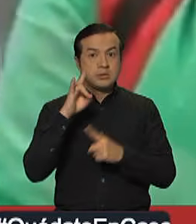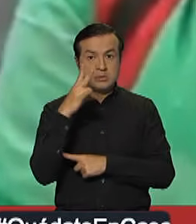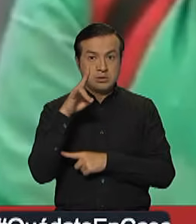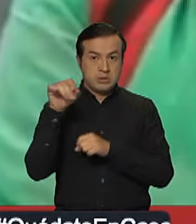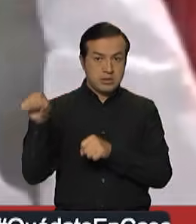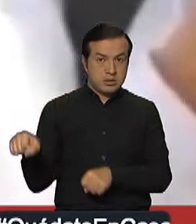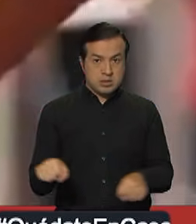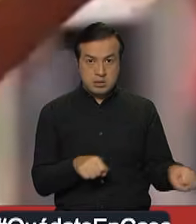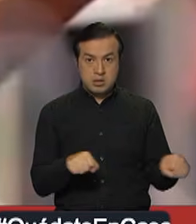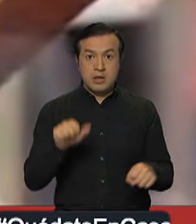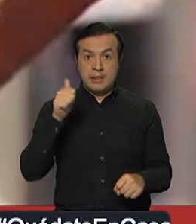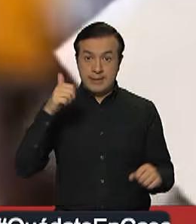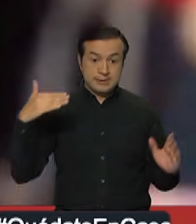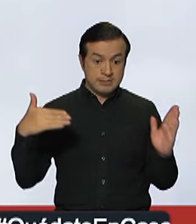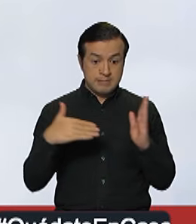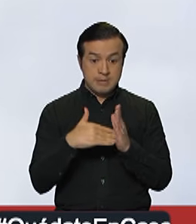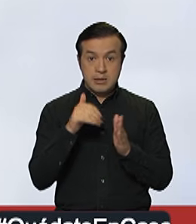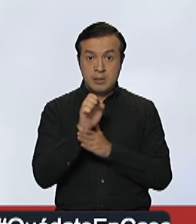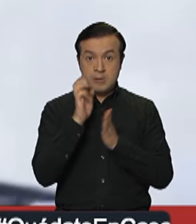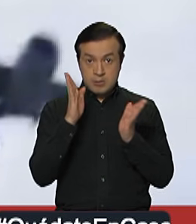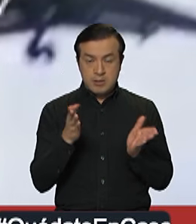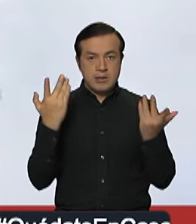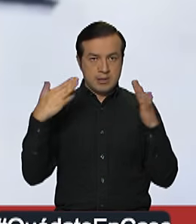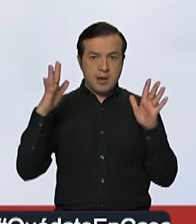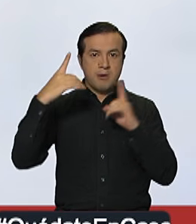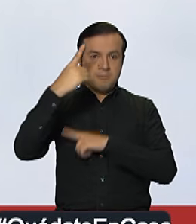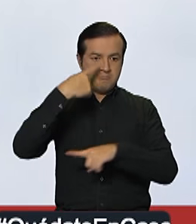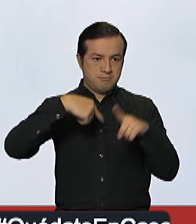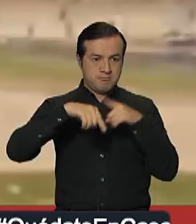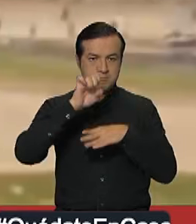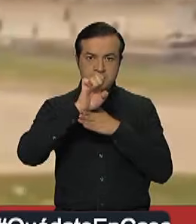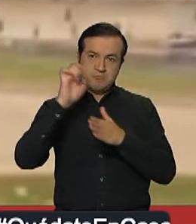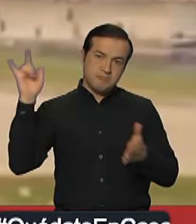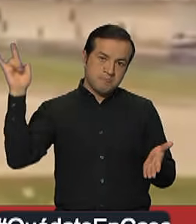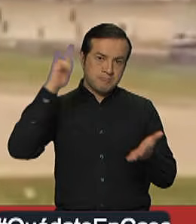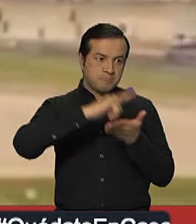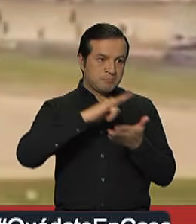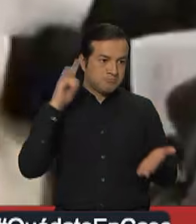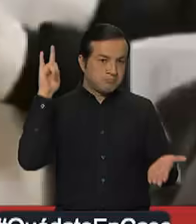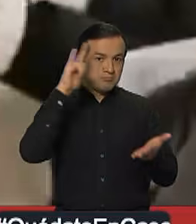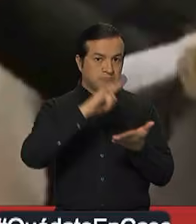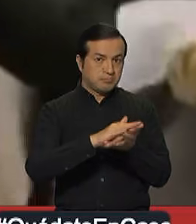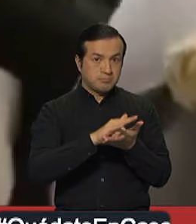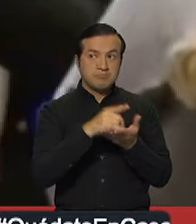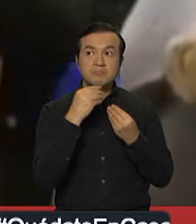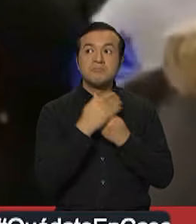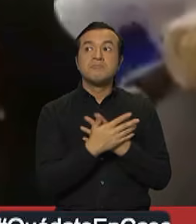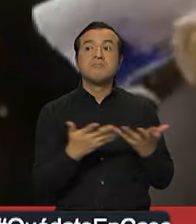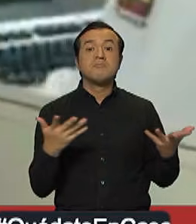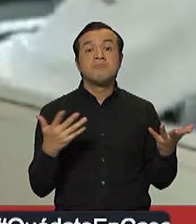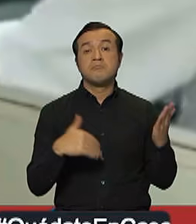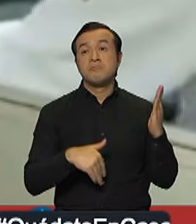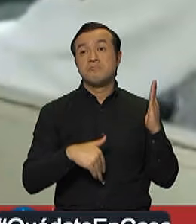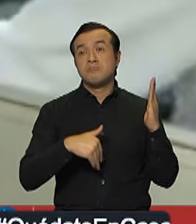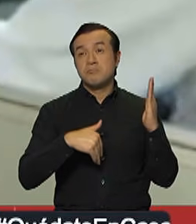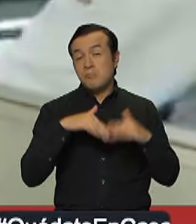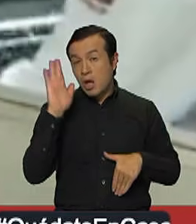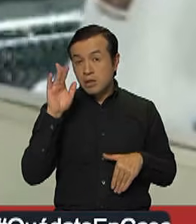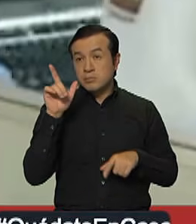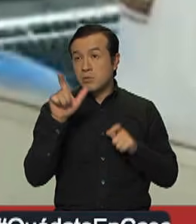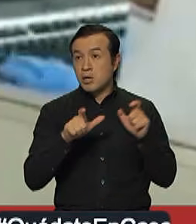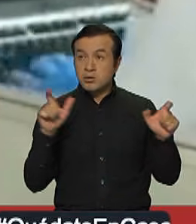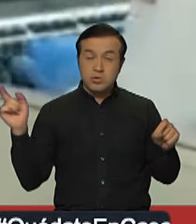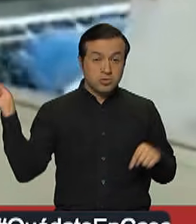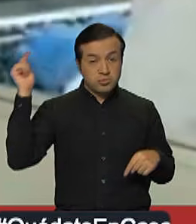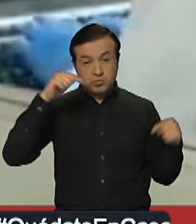mayo, más de 10.000 ecuatorianos han retornado al país en vuelos humanitarios, en lo que sería la mayor repatriación de la historia